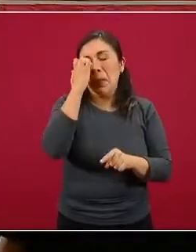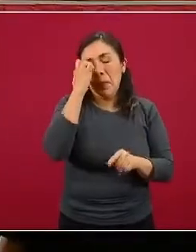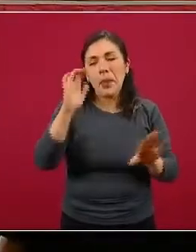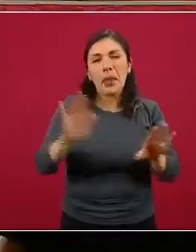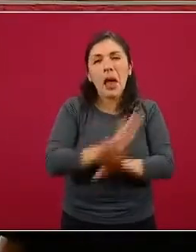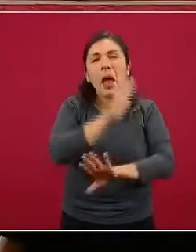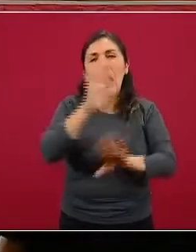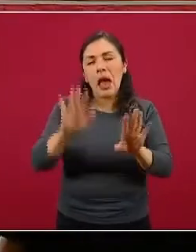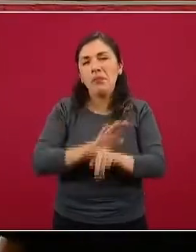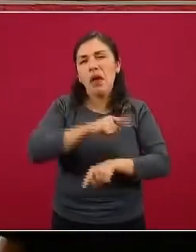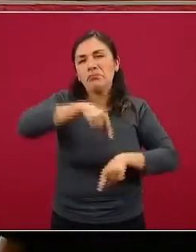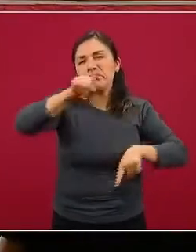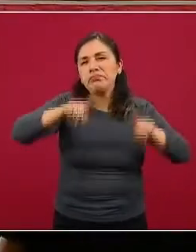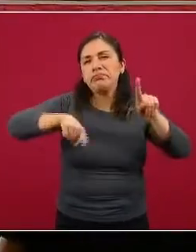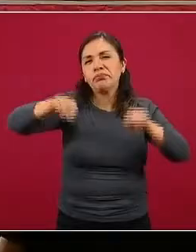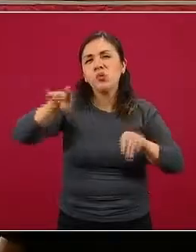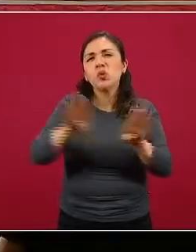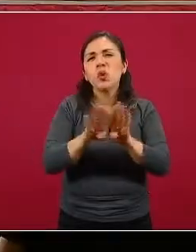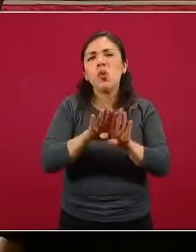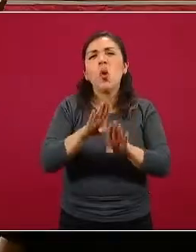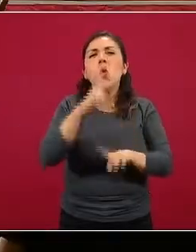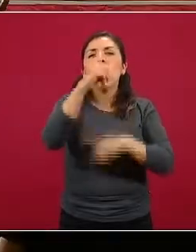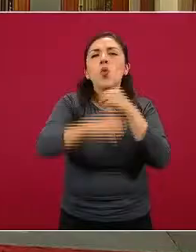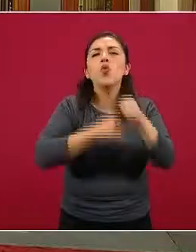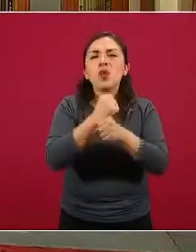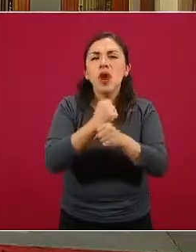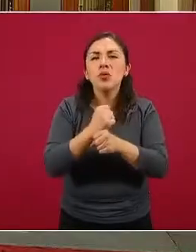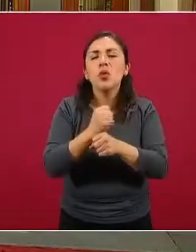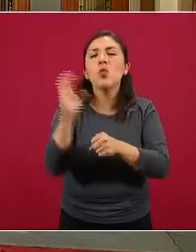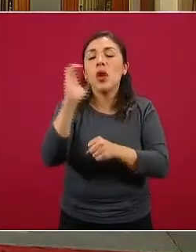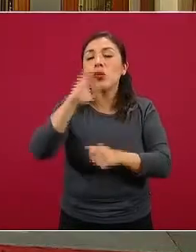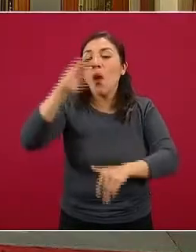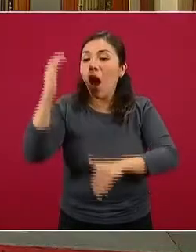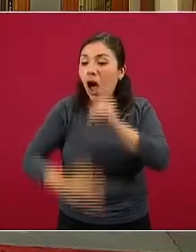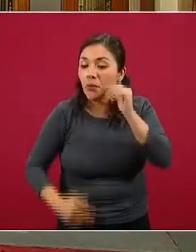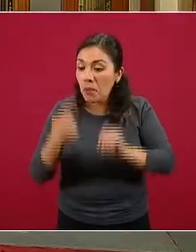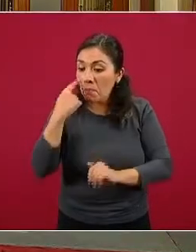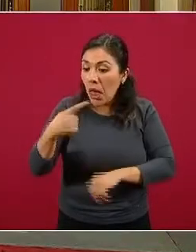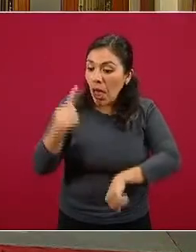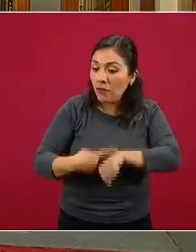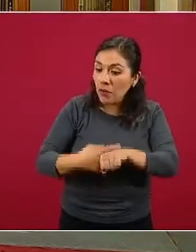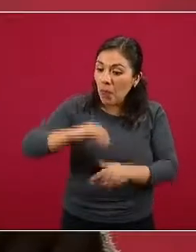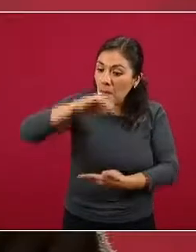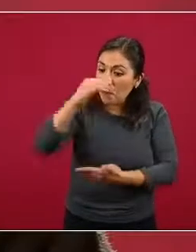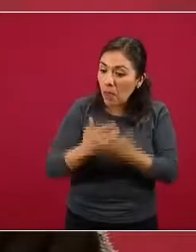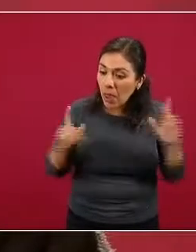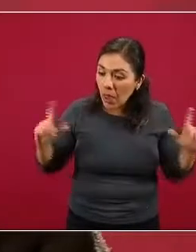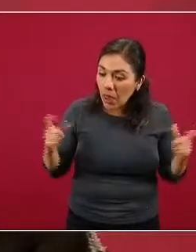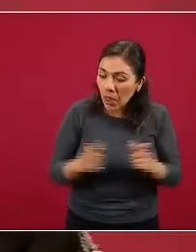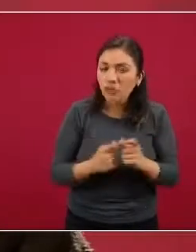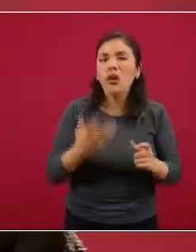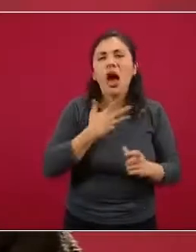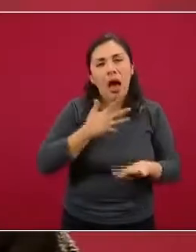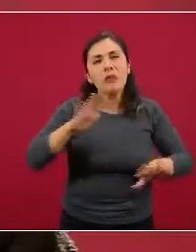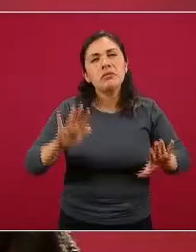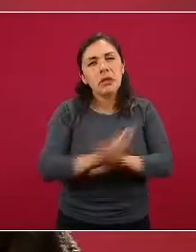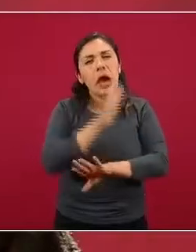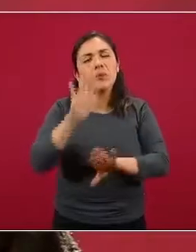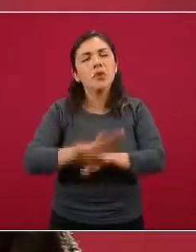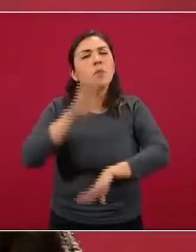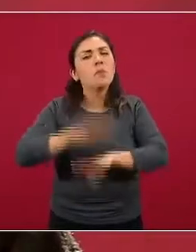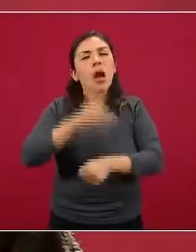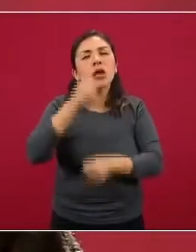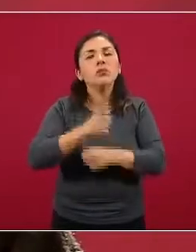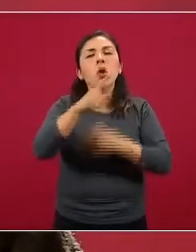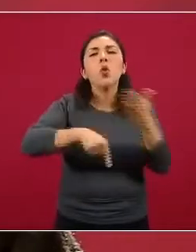punto máximo respecto a el momento en que se agota la transmisión, es más amplia, más variante en las